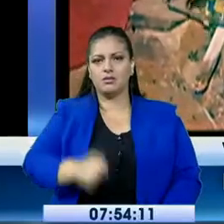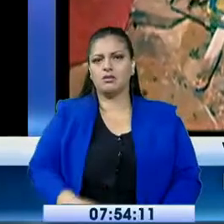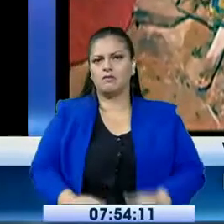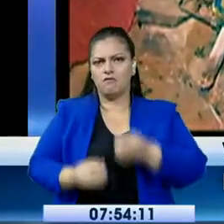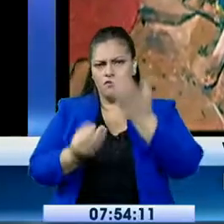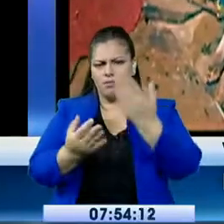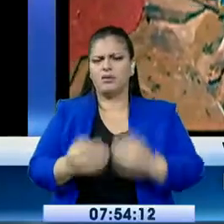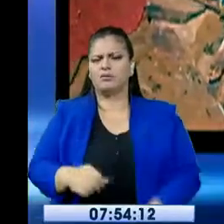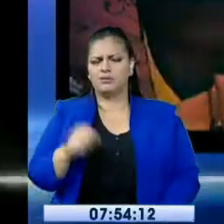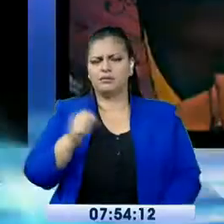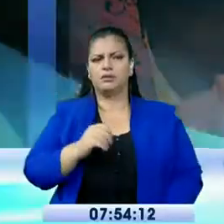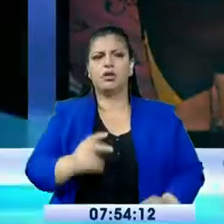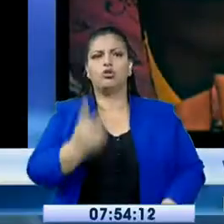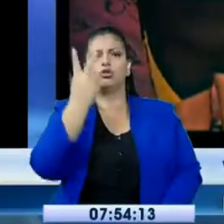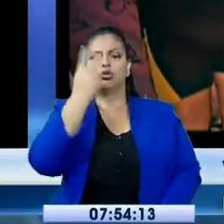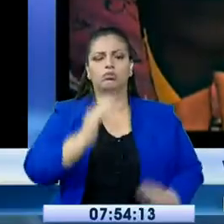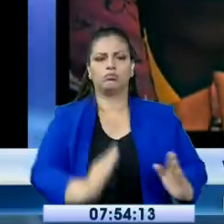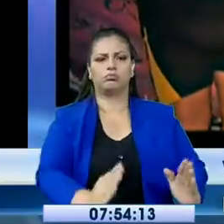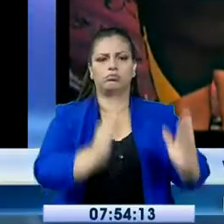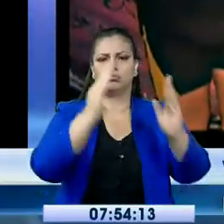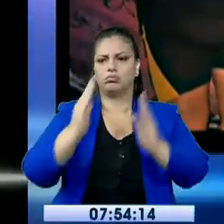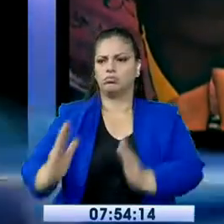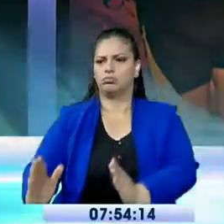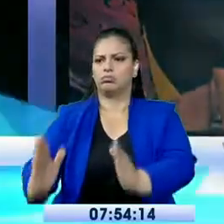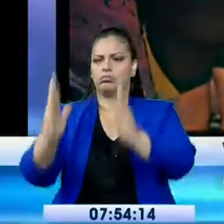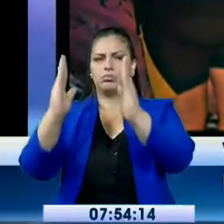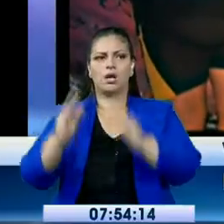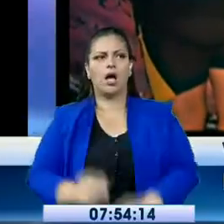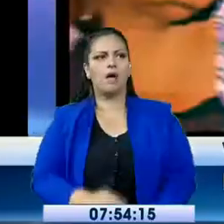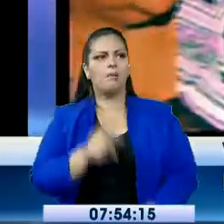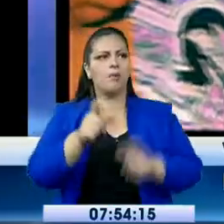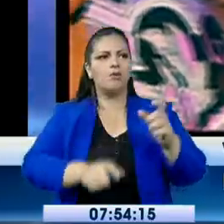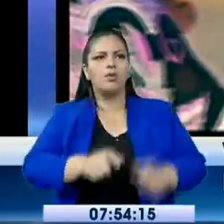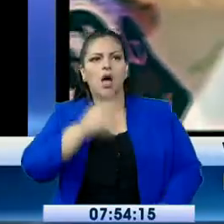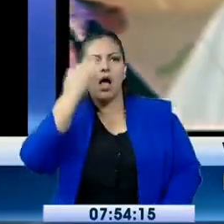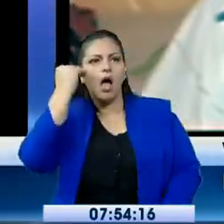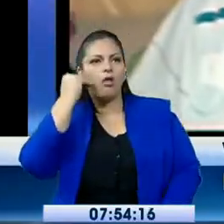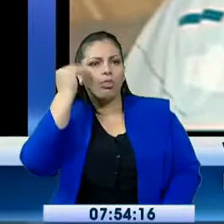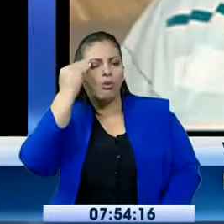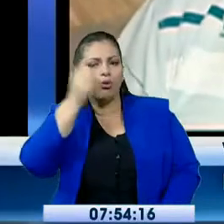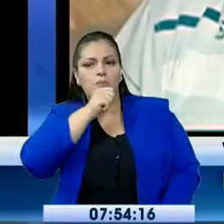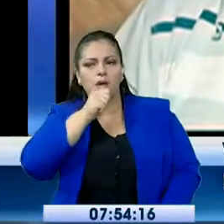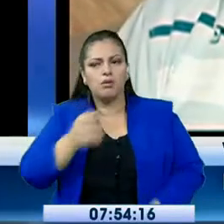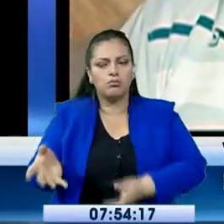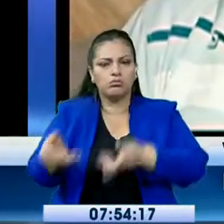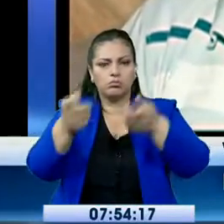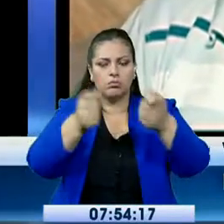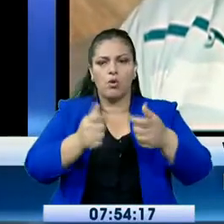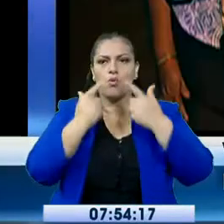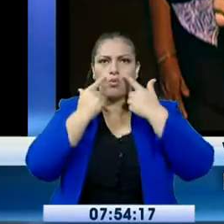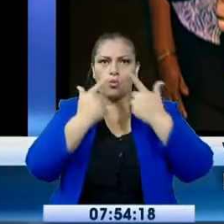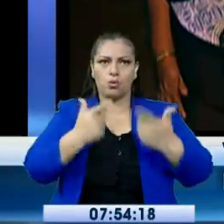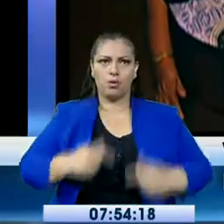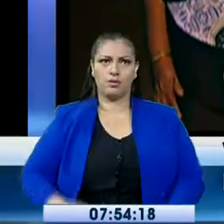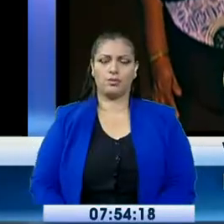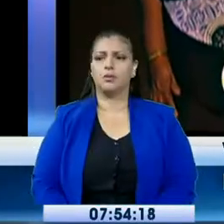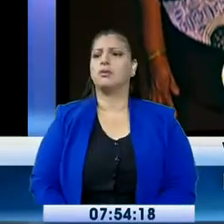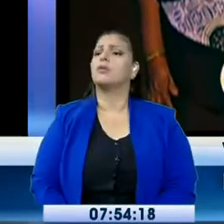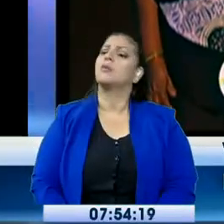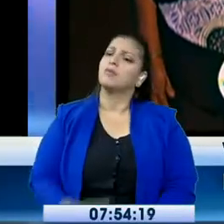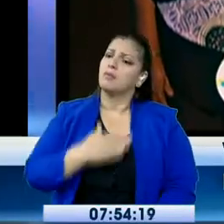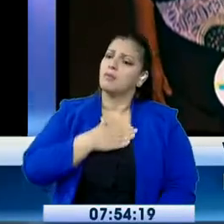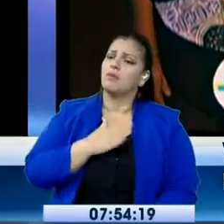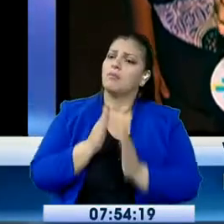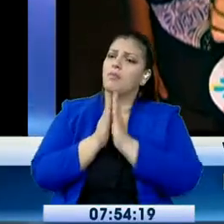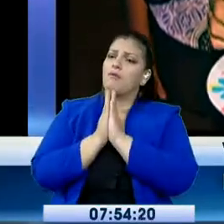nosotros siempre le pedimos es que nos traten de dar la dirección lo más cercano posible. Y el nombre, un